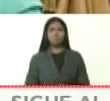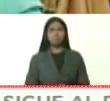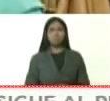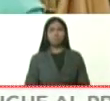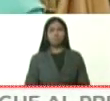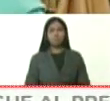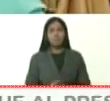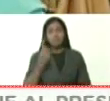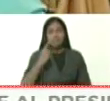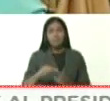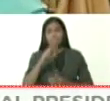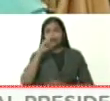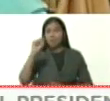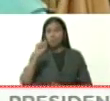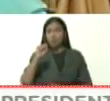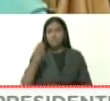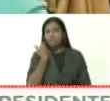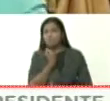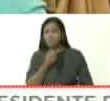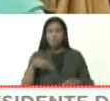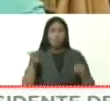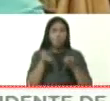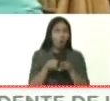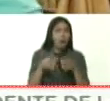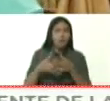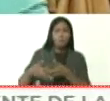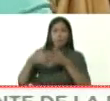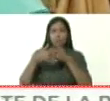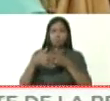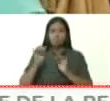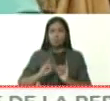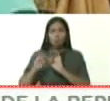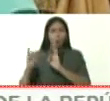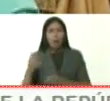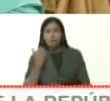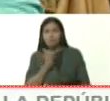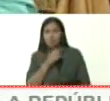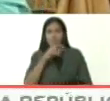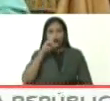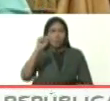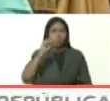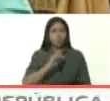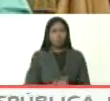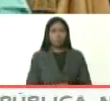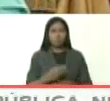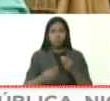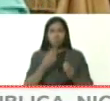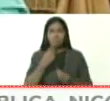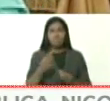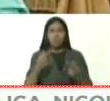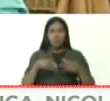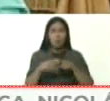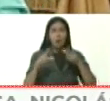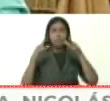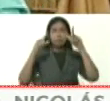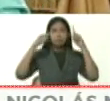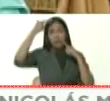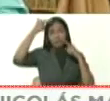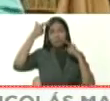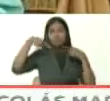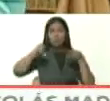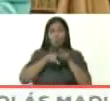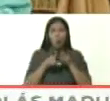Tiene maduritis aguda el imperialismo norteamericano. Como tuvieron